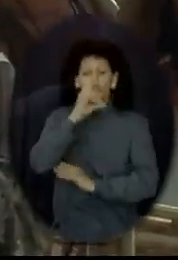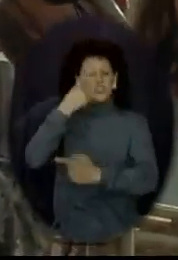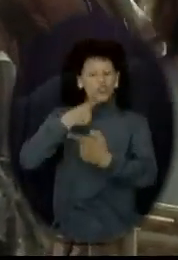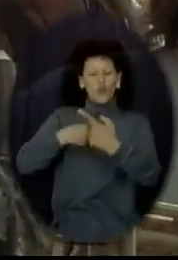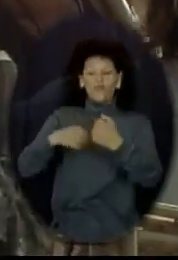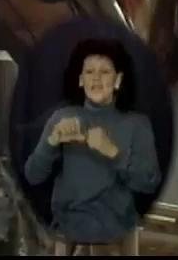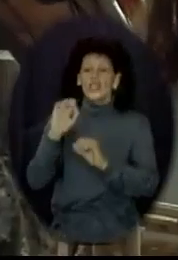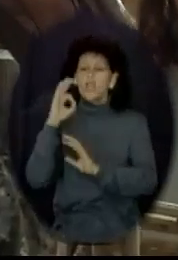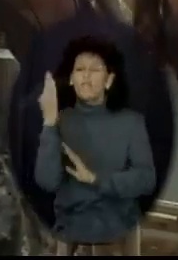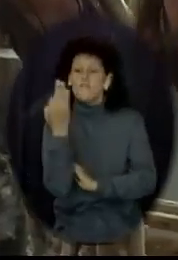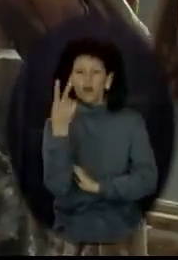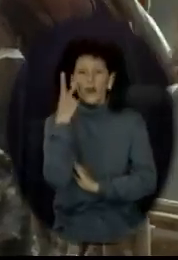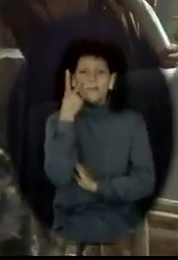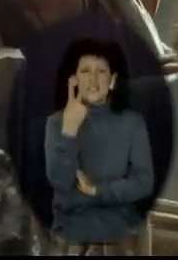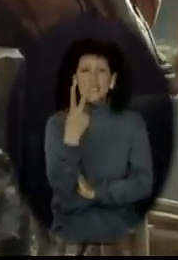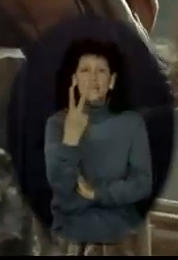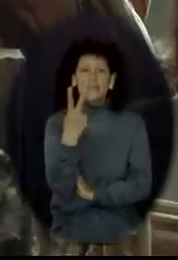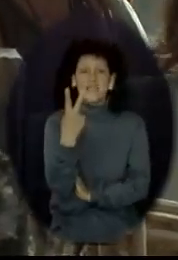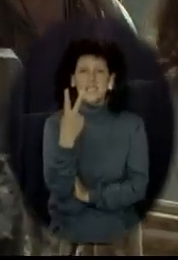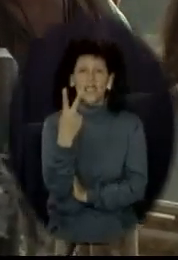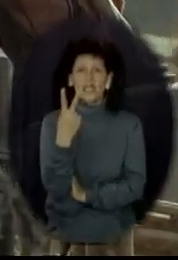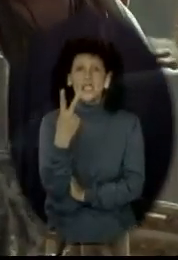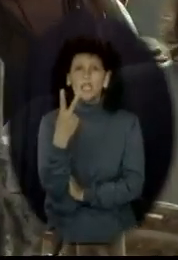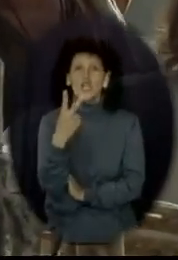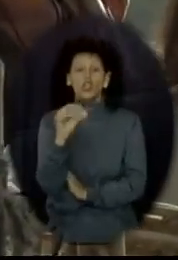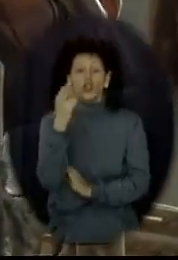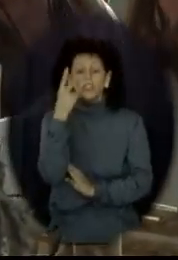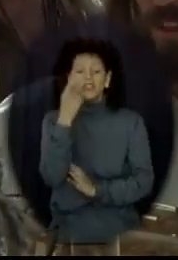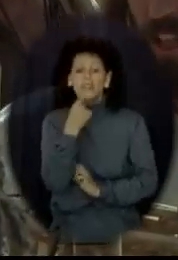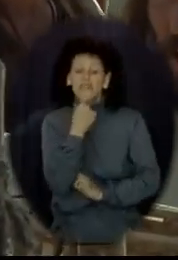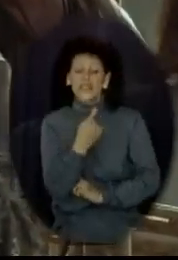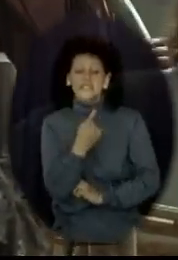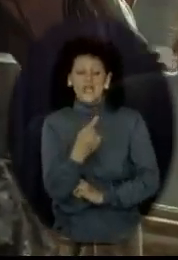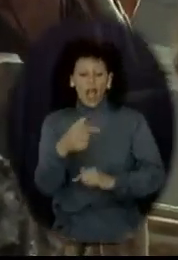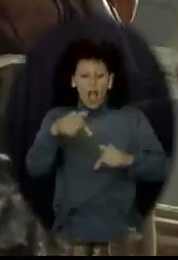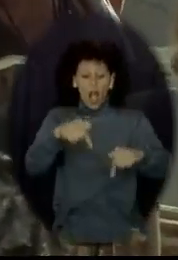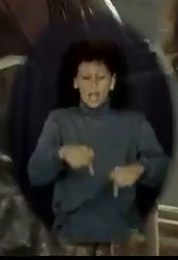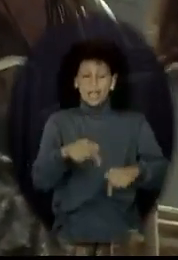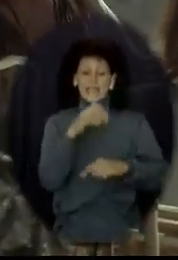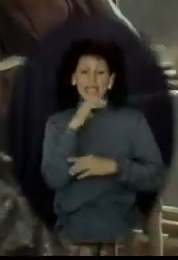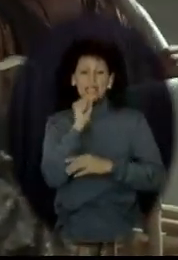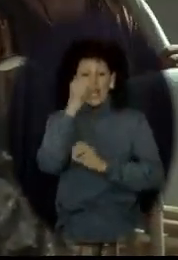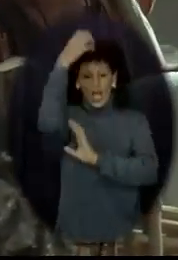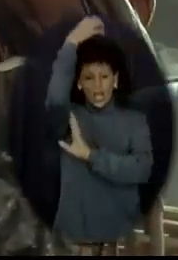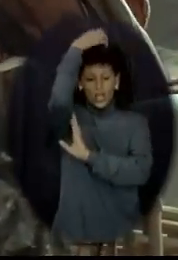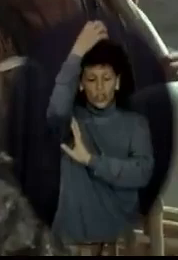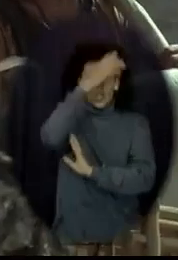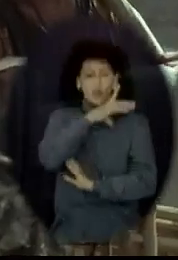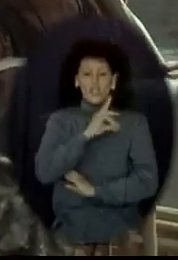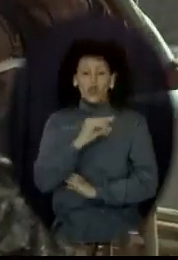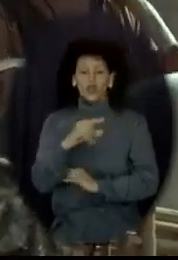reino de Dios no va a llegar en forma visible. No se va a decir, mira, aquí está o allá